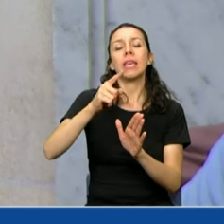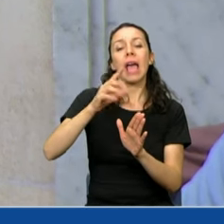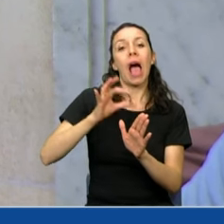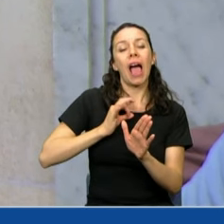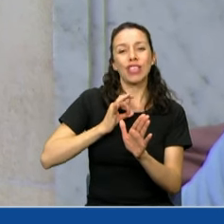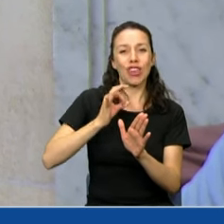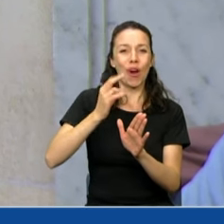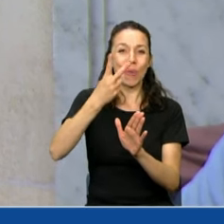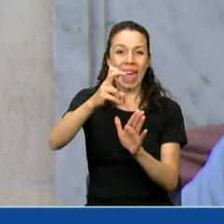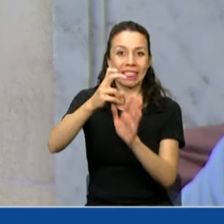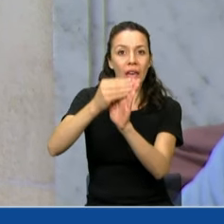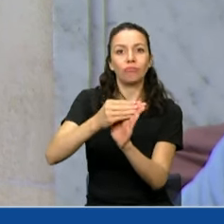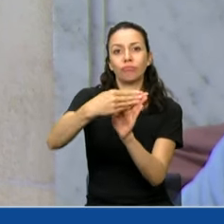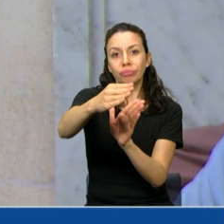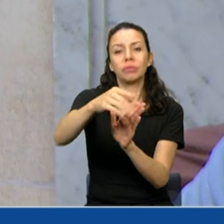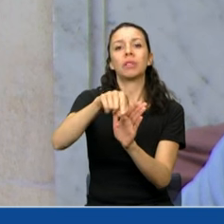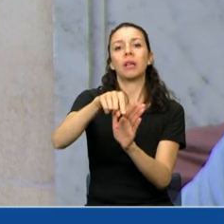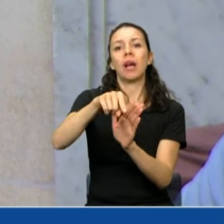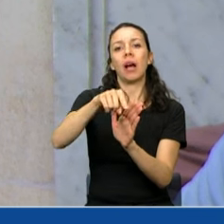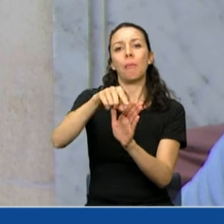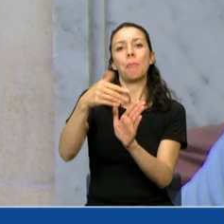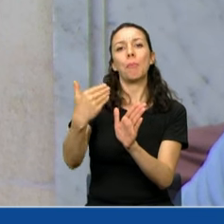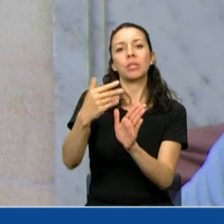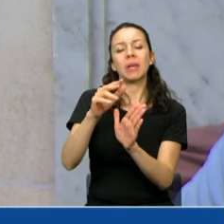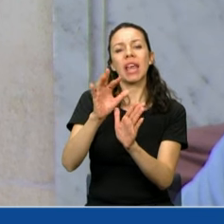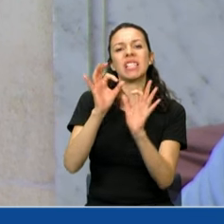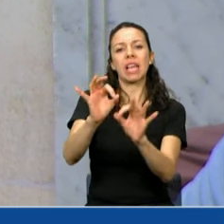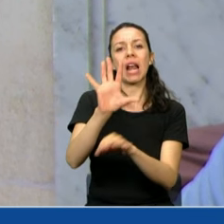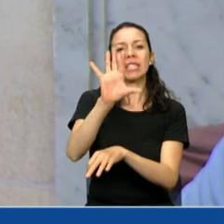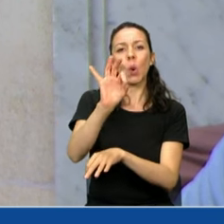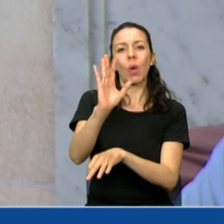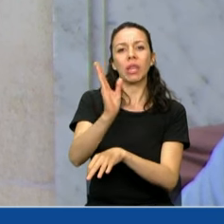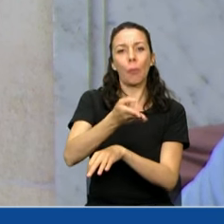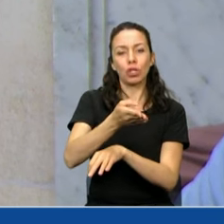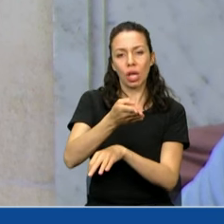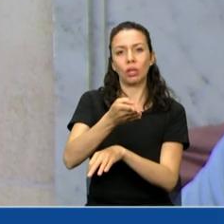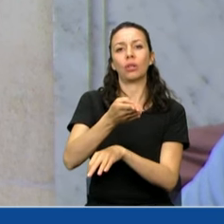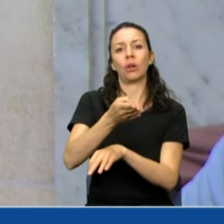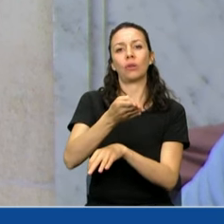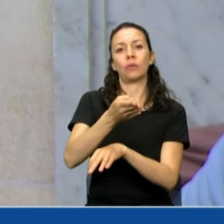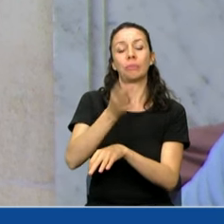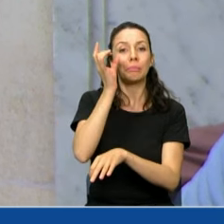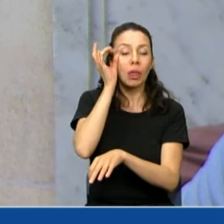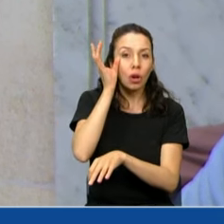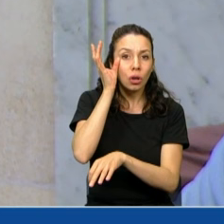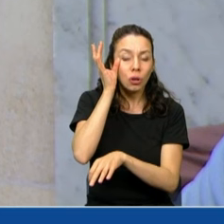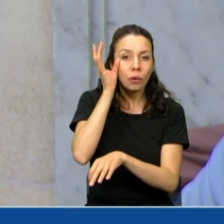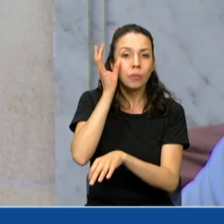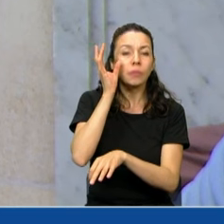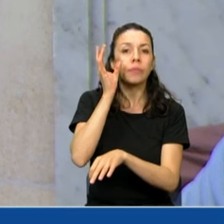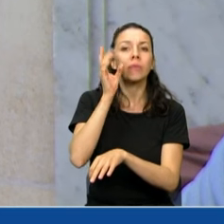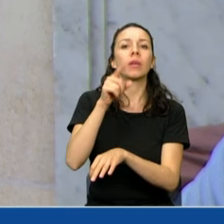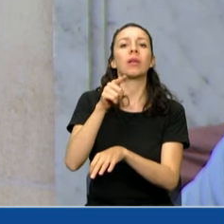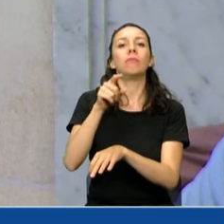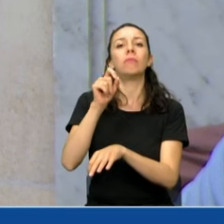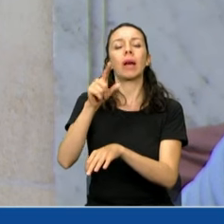20 la posibilidad de que sea El 50% perdón del componente de